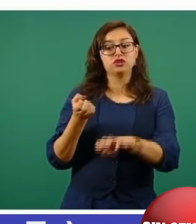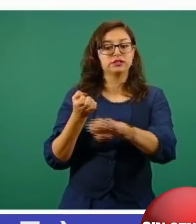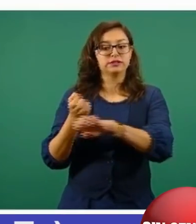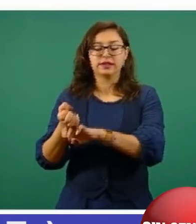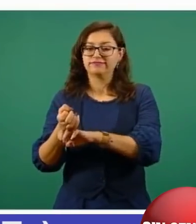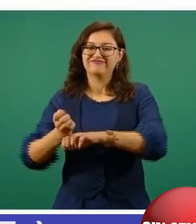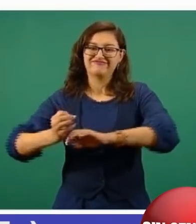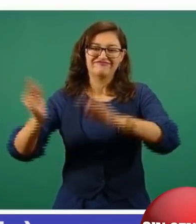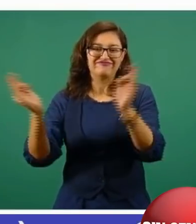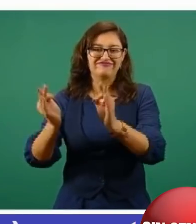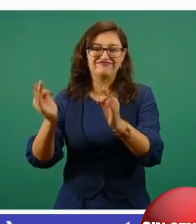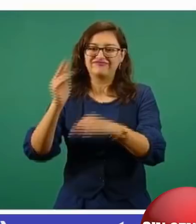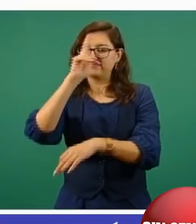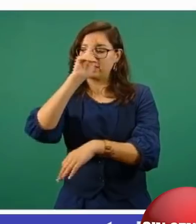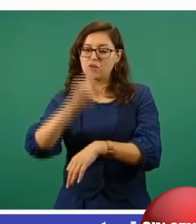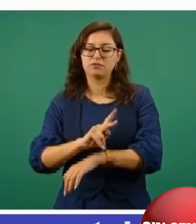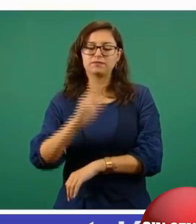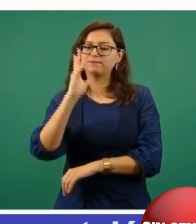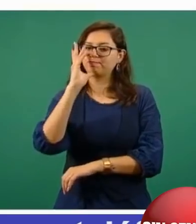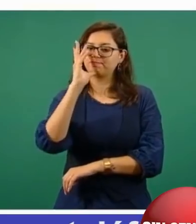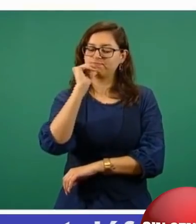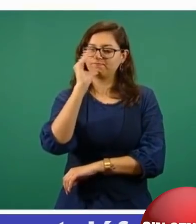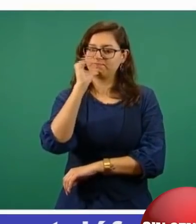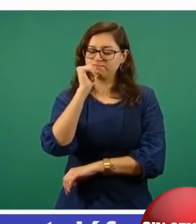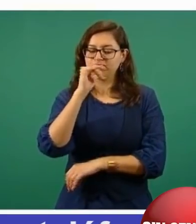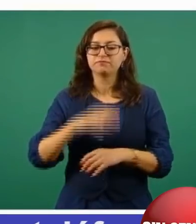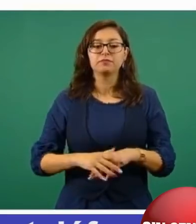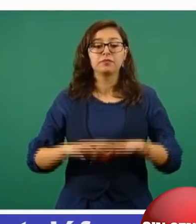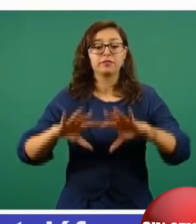siguiente. Y la suma, ya había dicho,